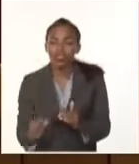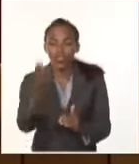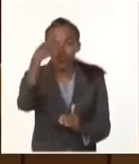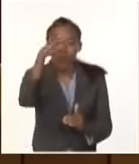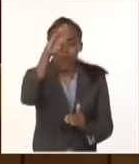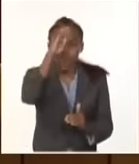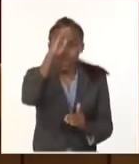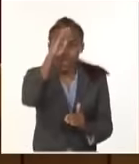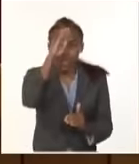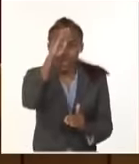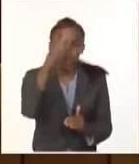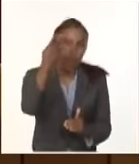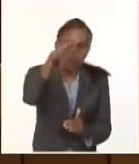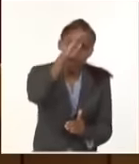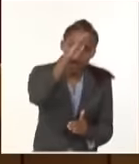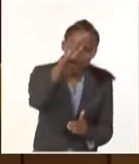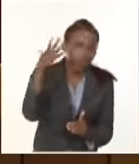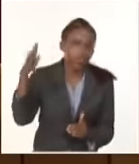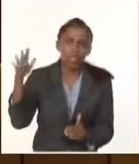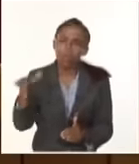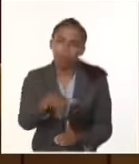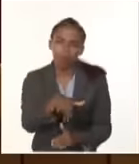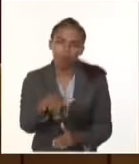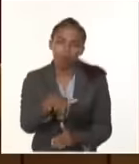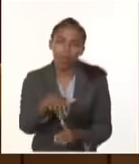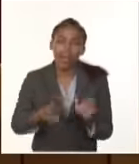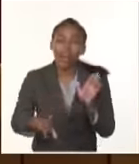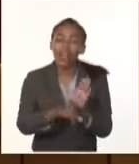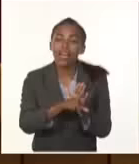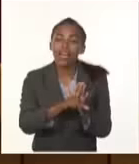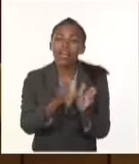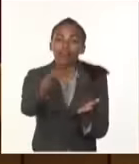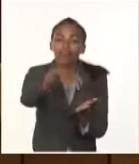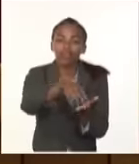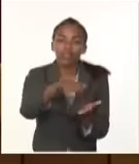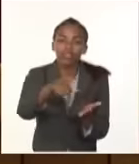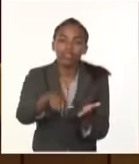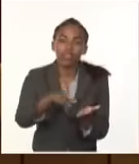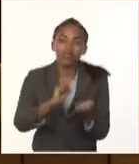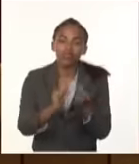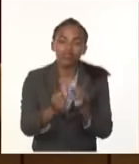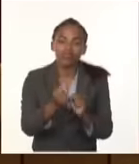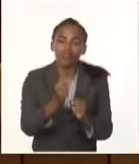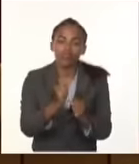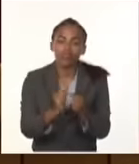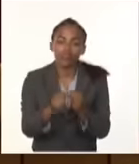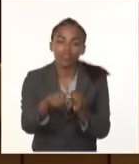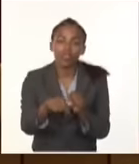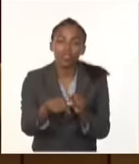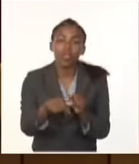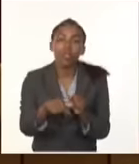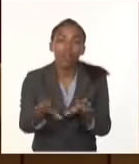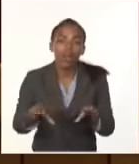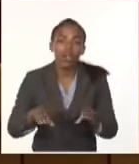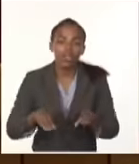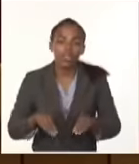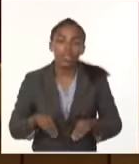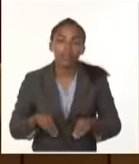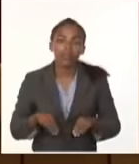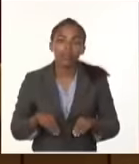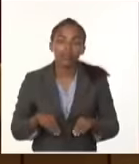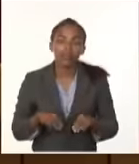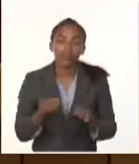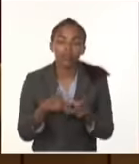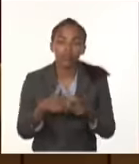o extranjeros. La ley de ciudadanía, primera que regula esa materia con reconocimiento a la multiciudadanía y